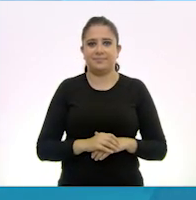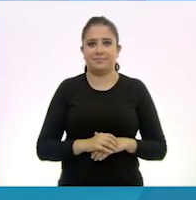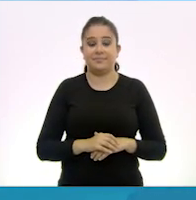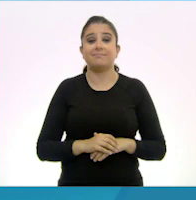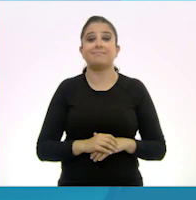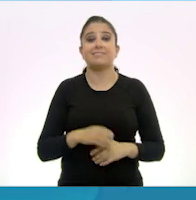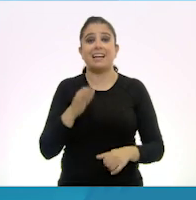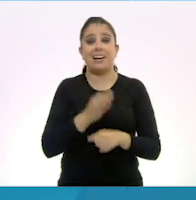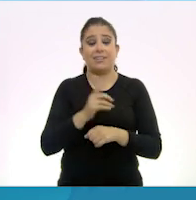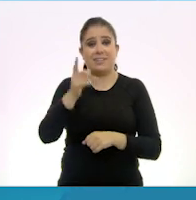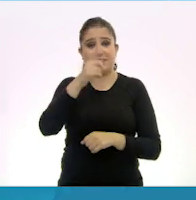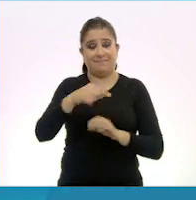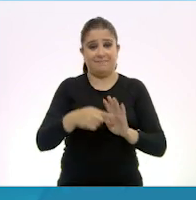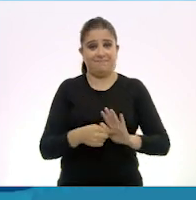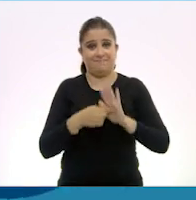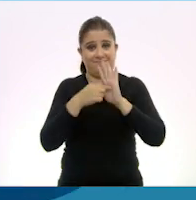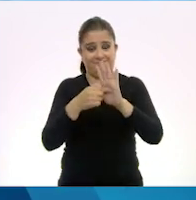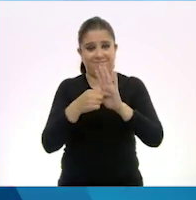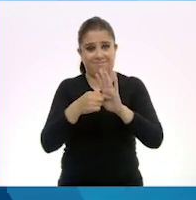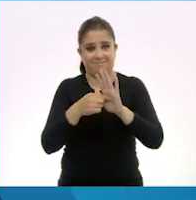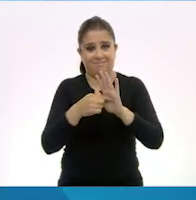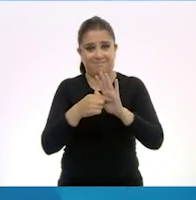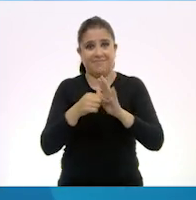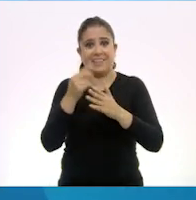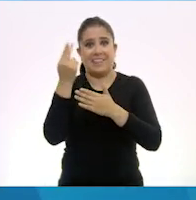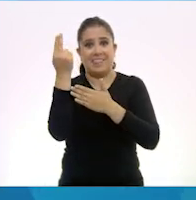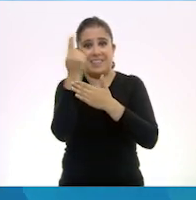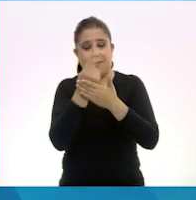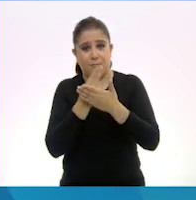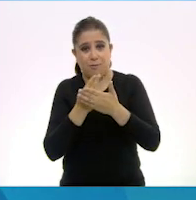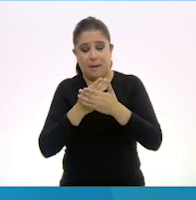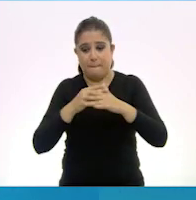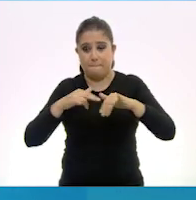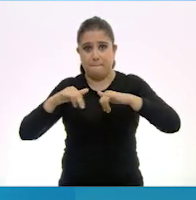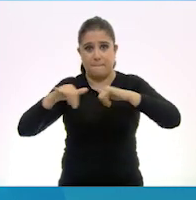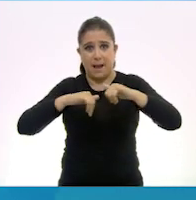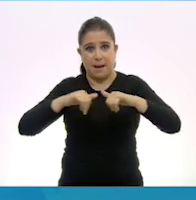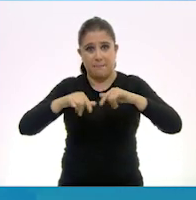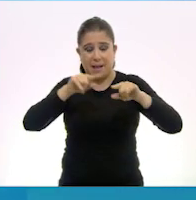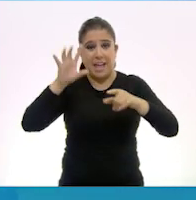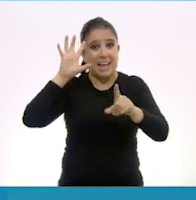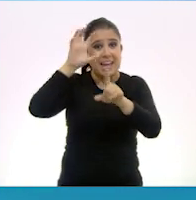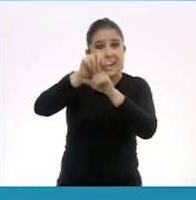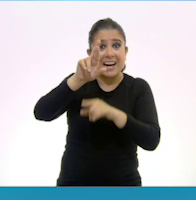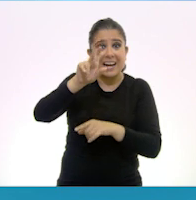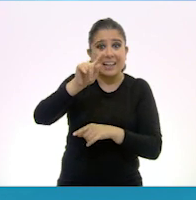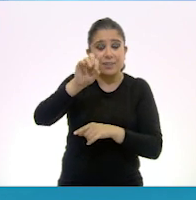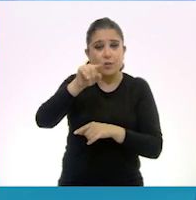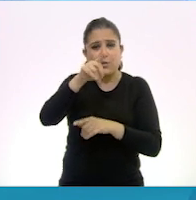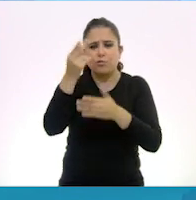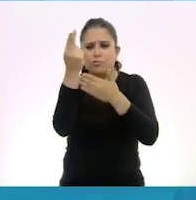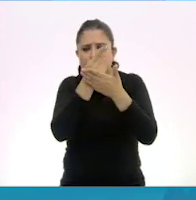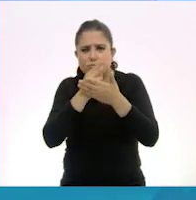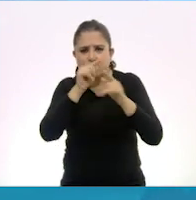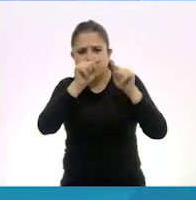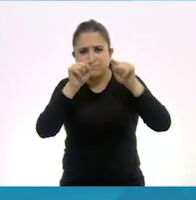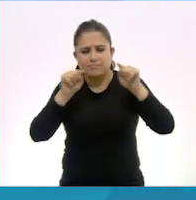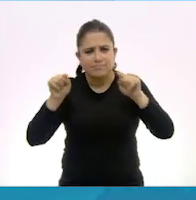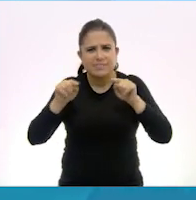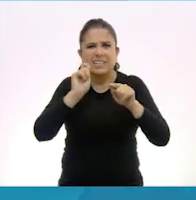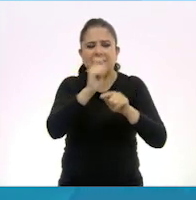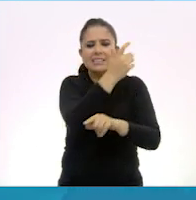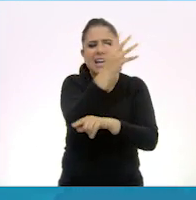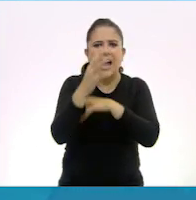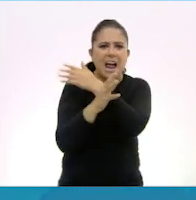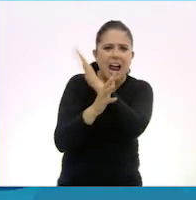Es momento de dar a conocer el reto. Dibuja en el mapa los símbolos de vegetación en las regiones que les